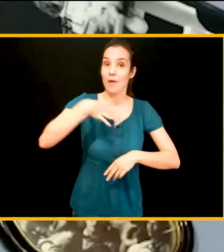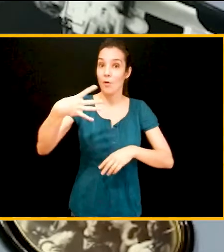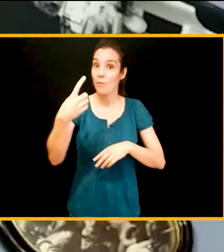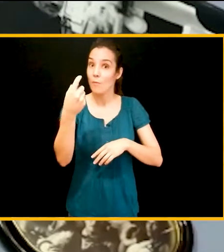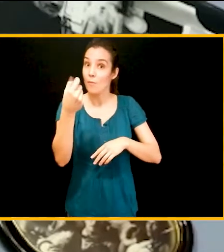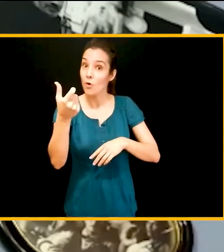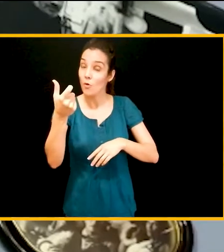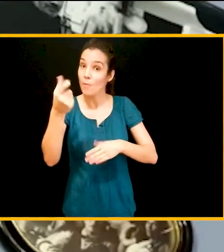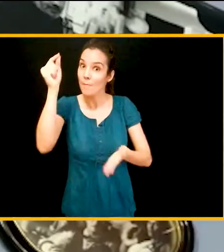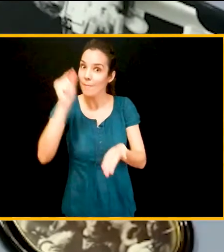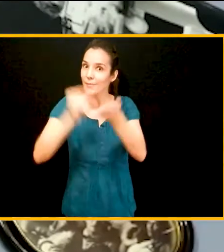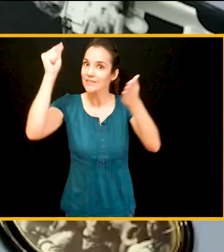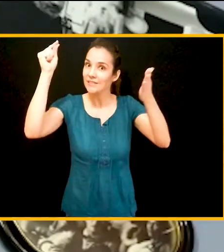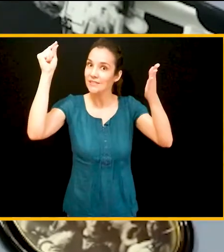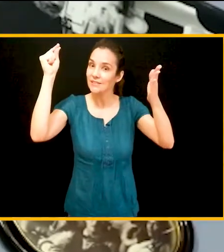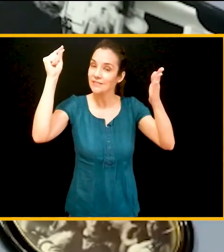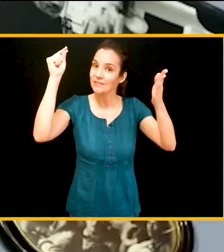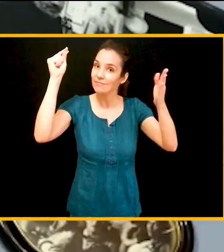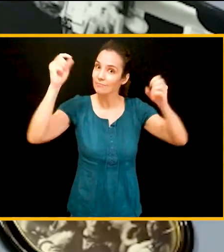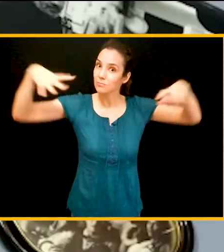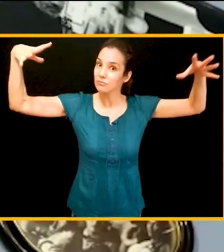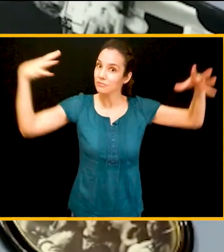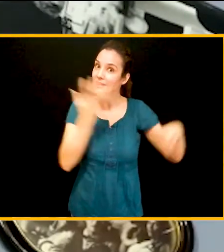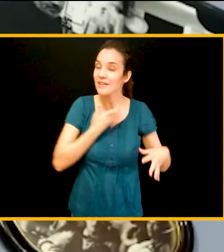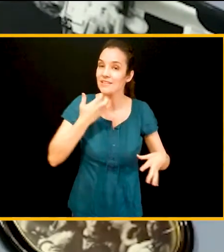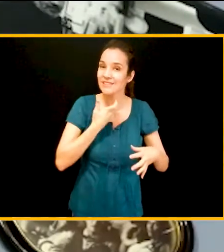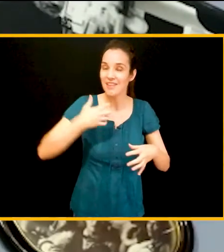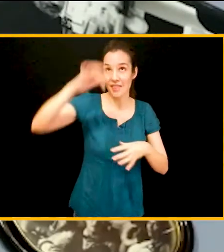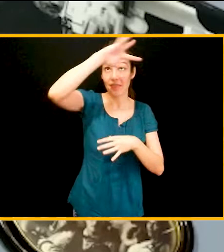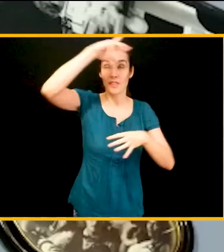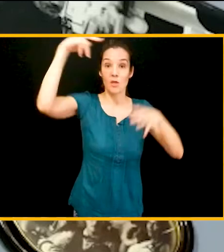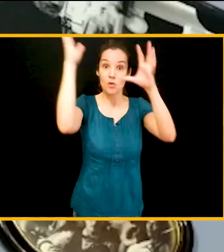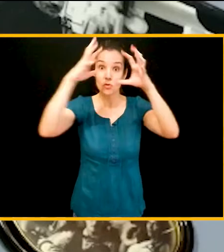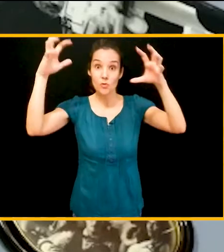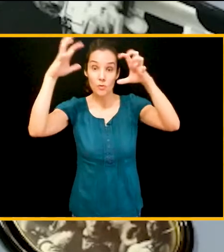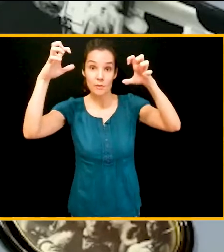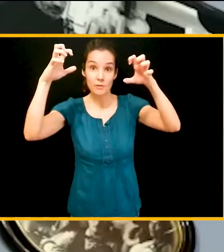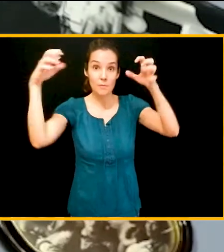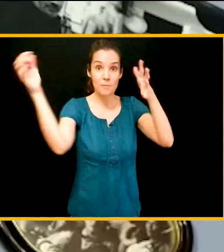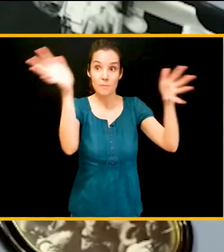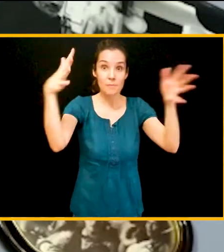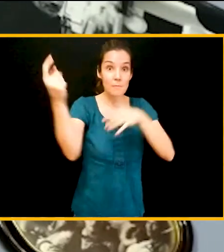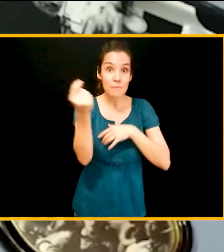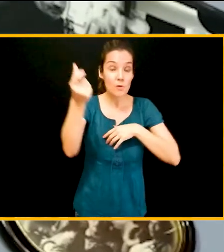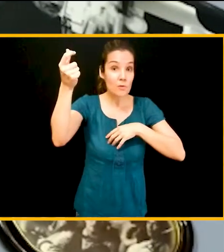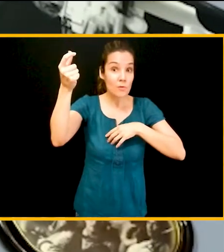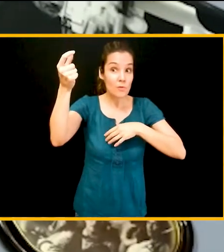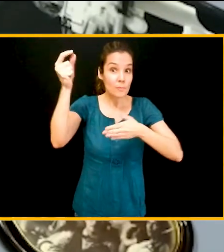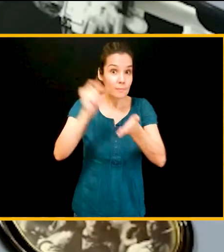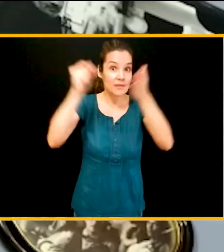y en un plis gris. Nubes en el cielo, un poco de viento y en un plis